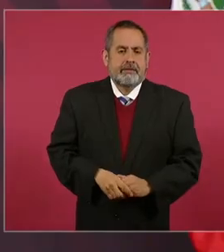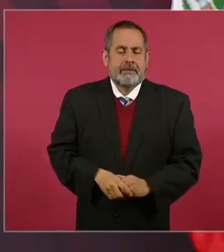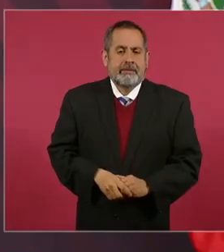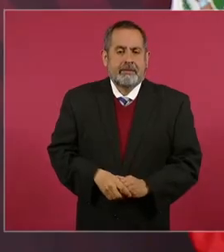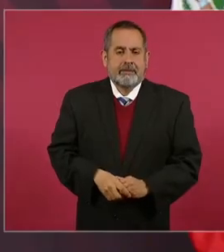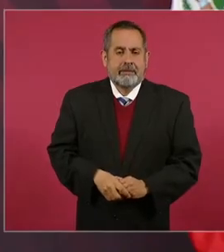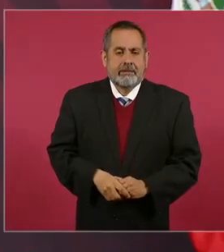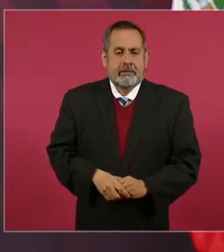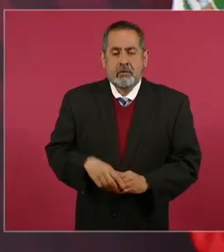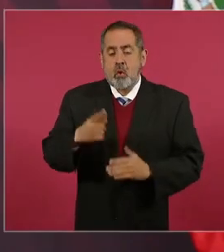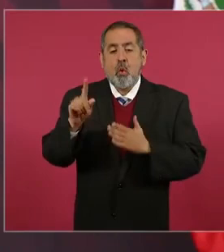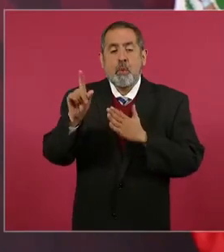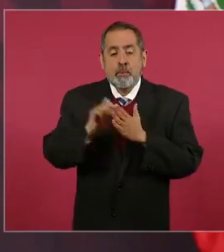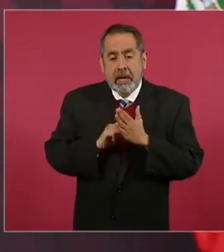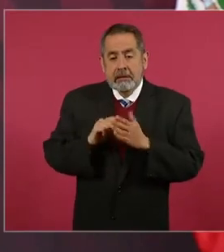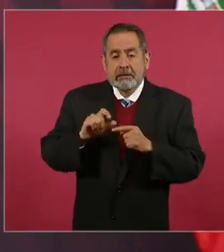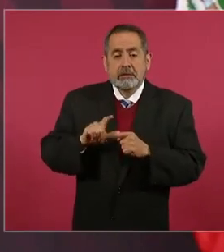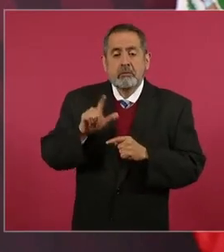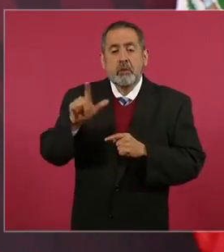Pues un mes